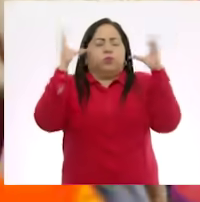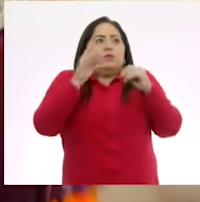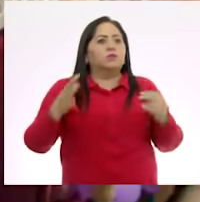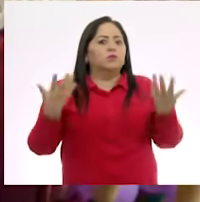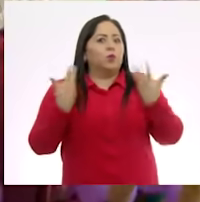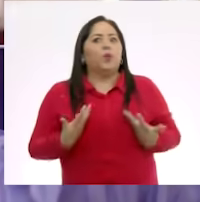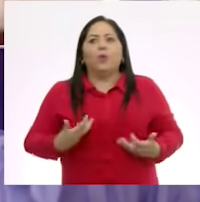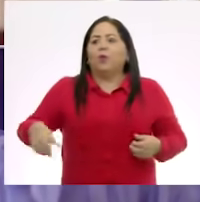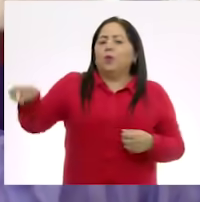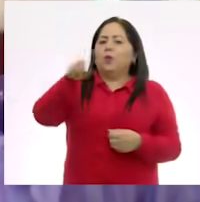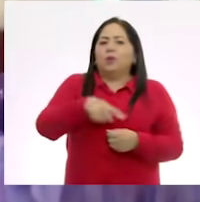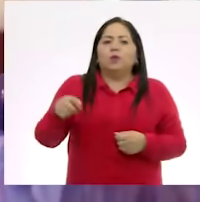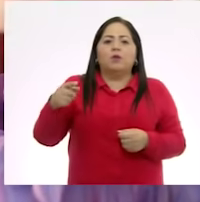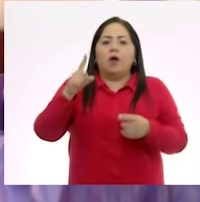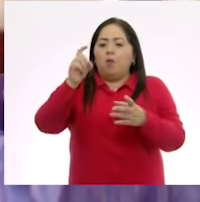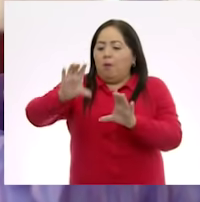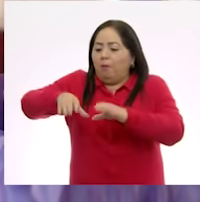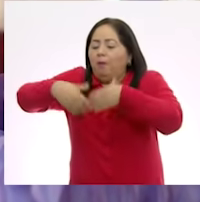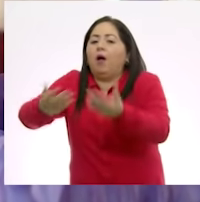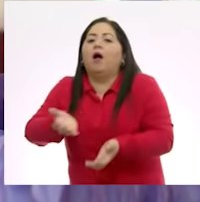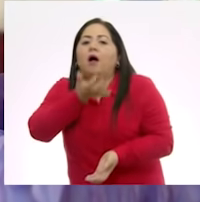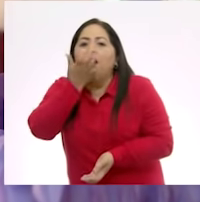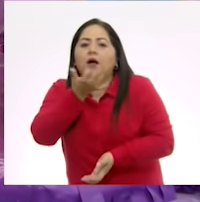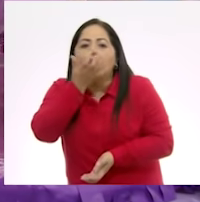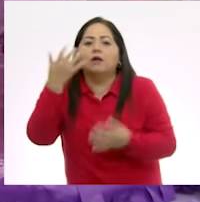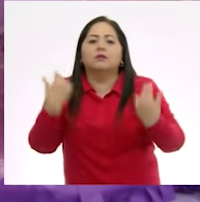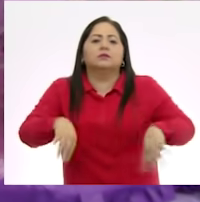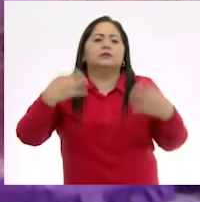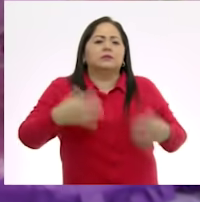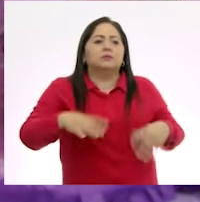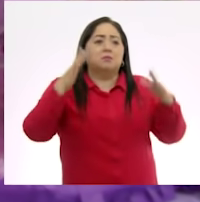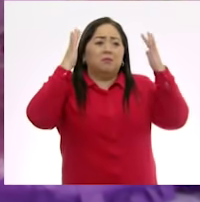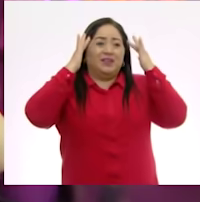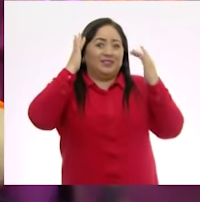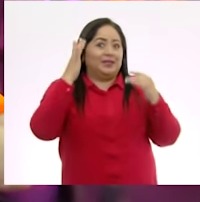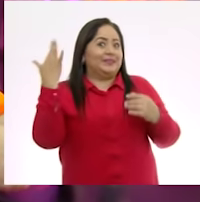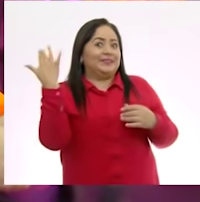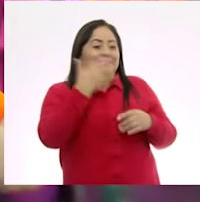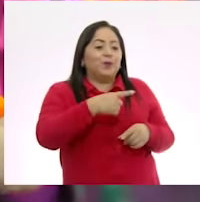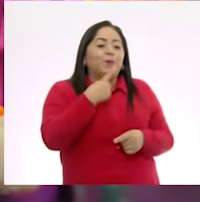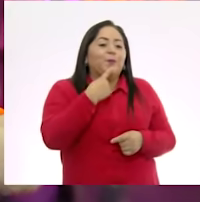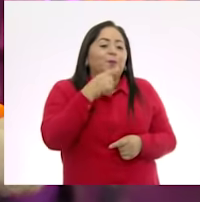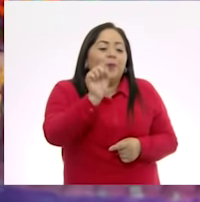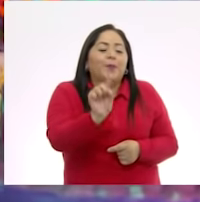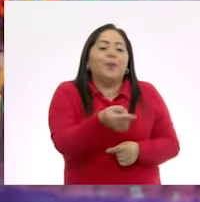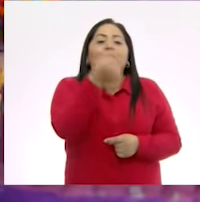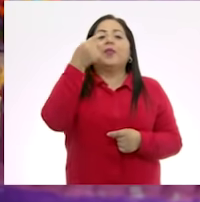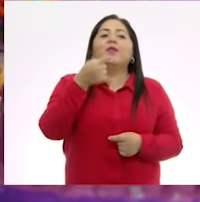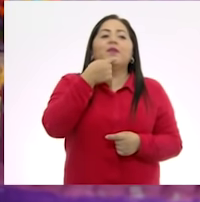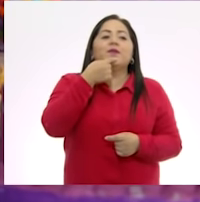Asustan a todos, y alguien tiró el agua de Jamaica con el codo. El pastel está muy bueno, lo probé con un dedo.